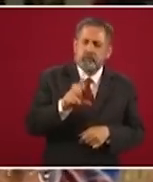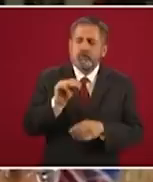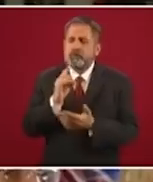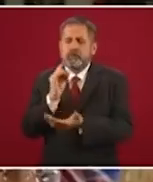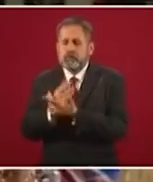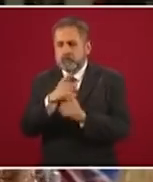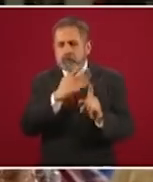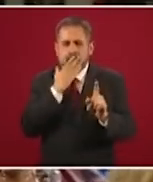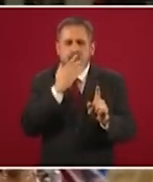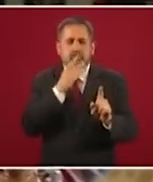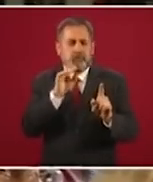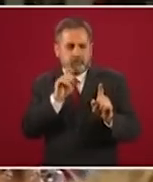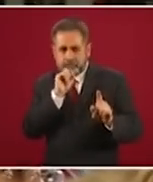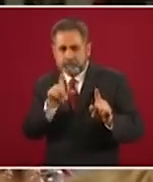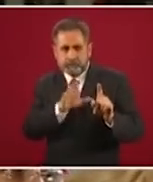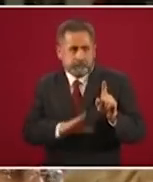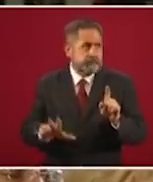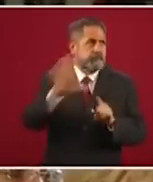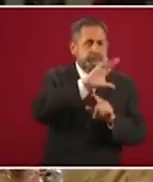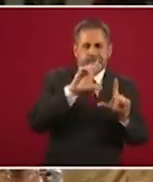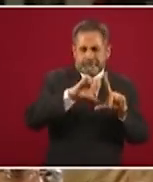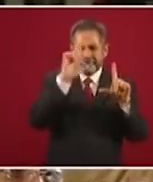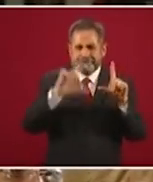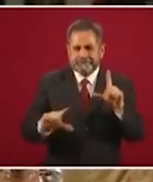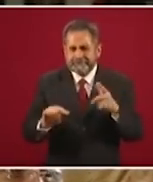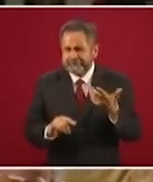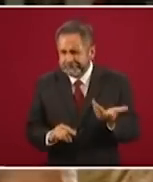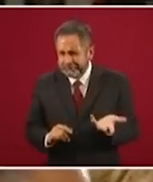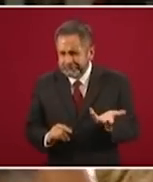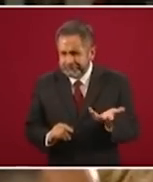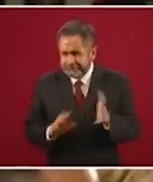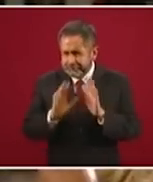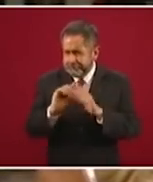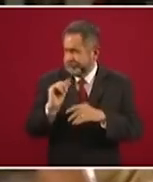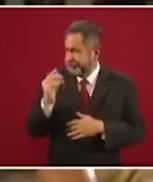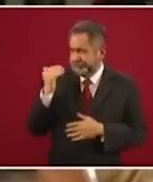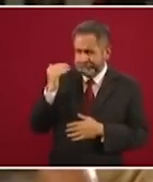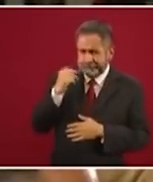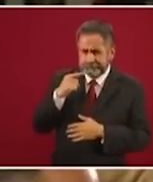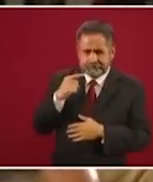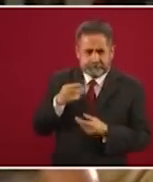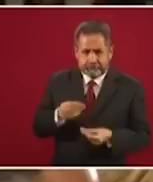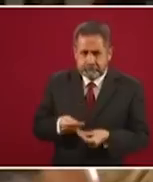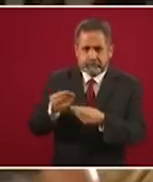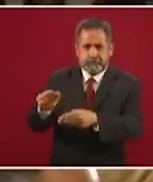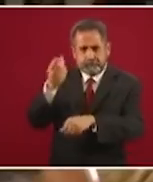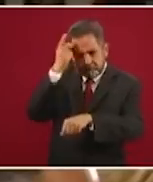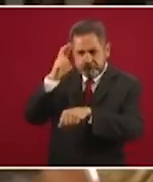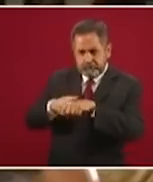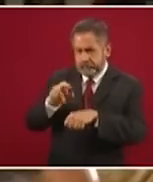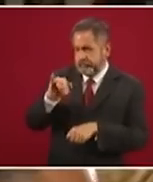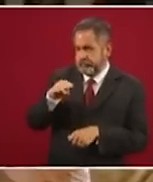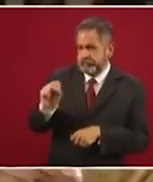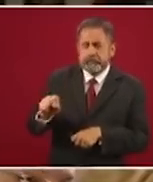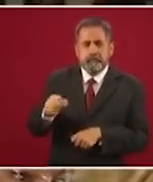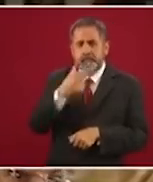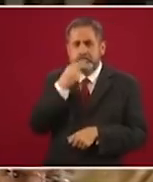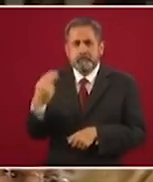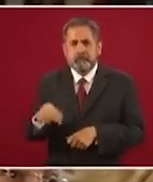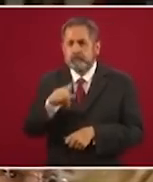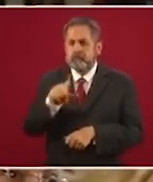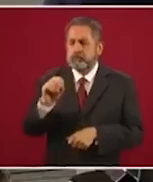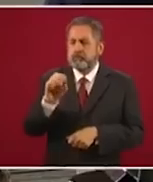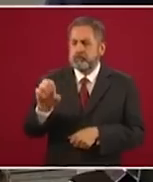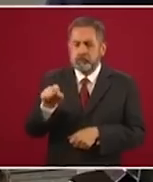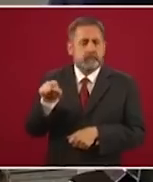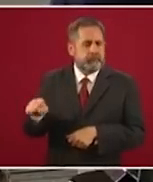estado, sino en todo el país. Se le entregó recientemente aquí al director del IMSS, Zoé Robledo, algún documento